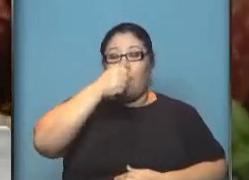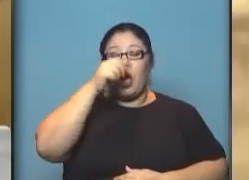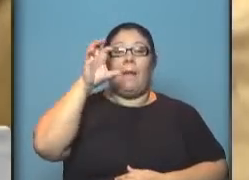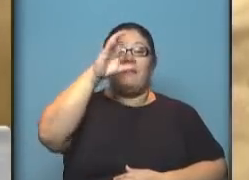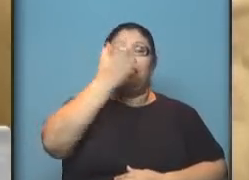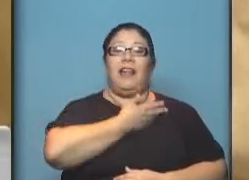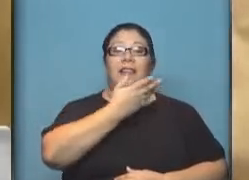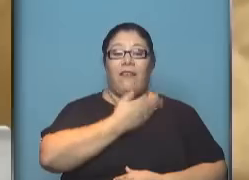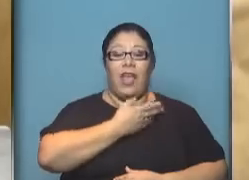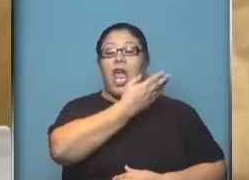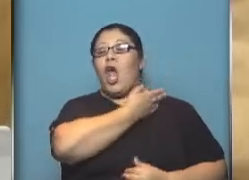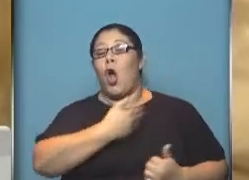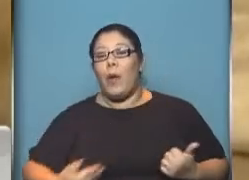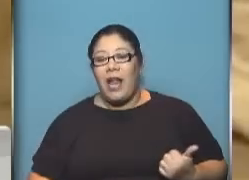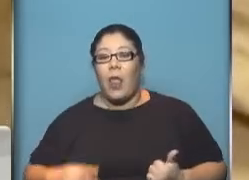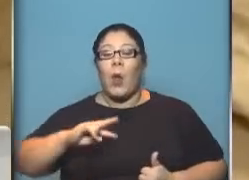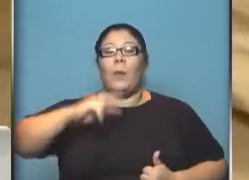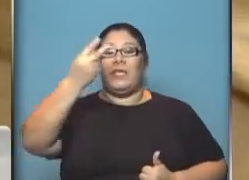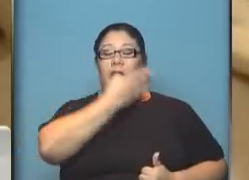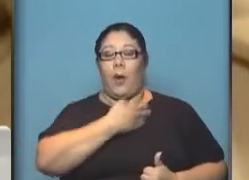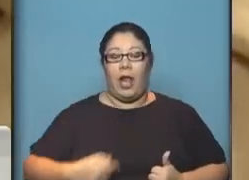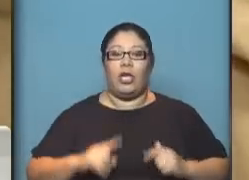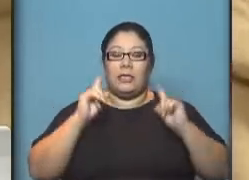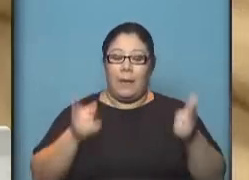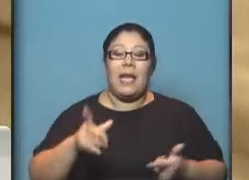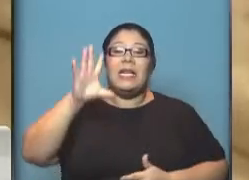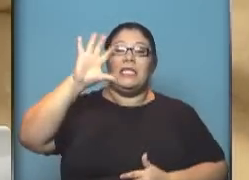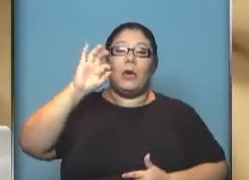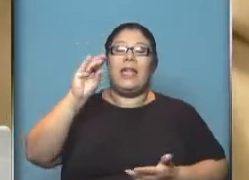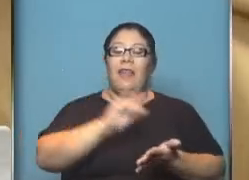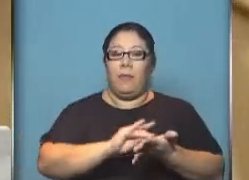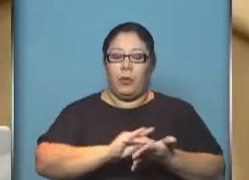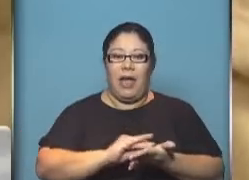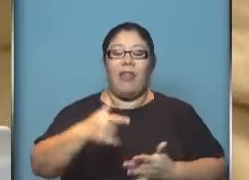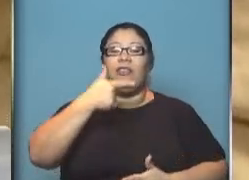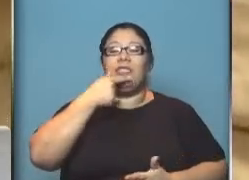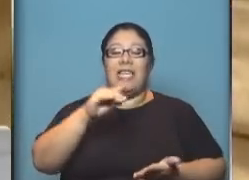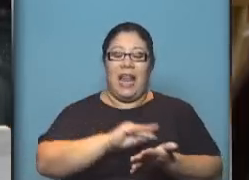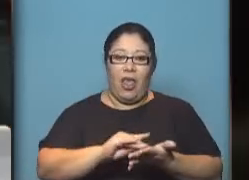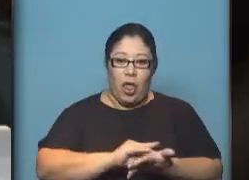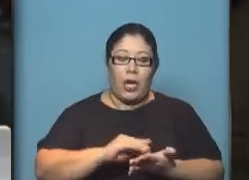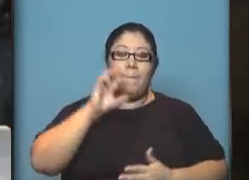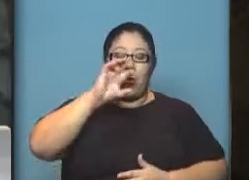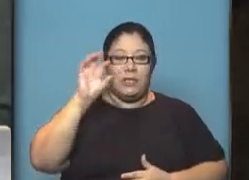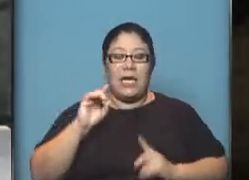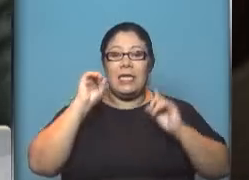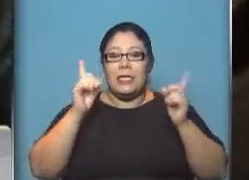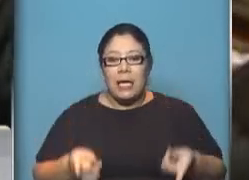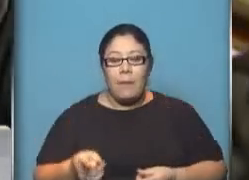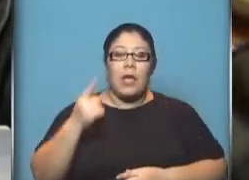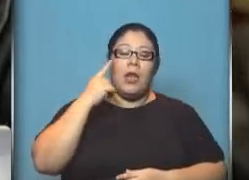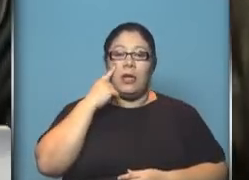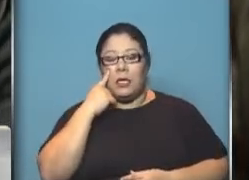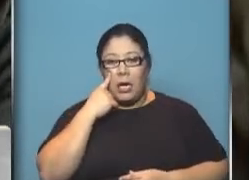elegir gobernador y vice, pero también 50 diputados y 19 senadores provinciales, 42 intendentes, además de comuneros y